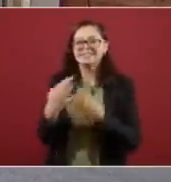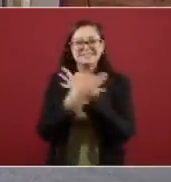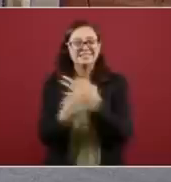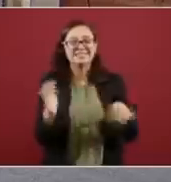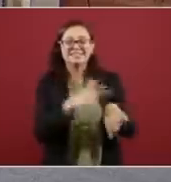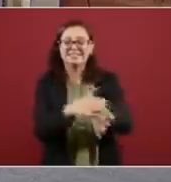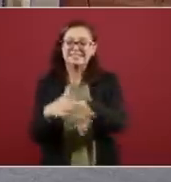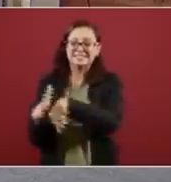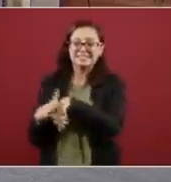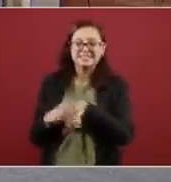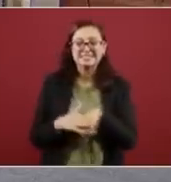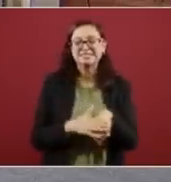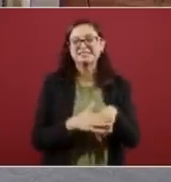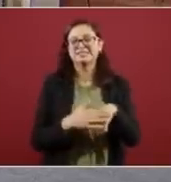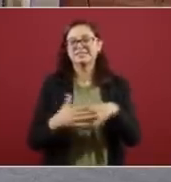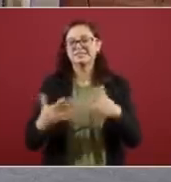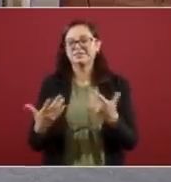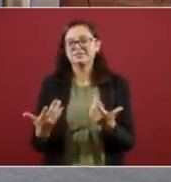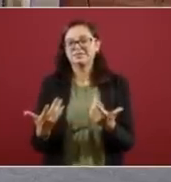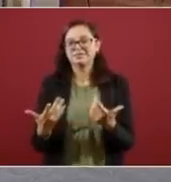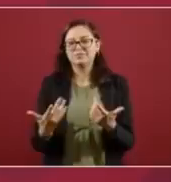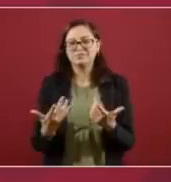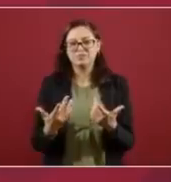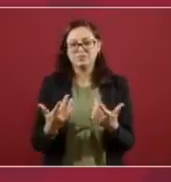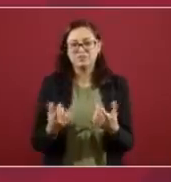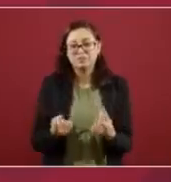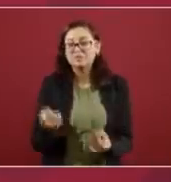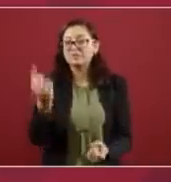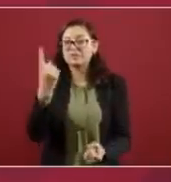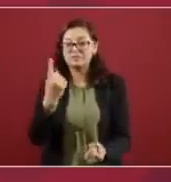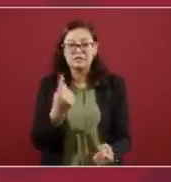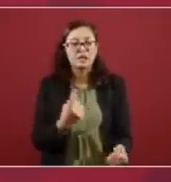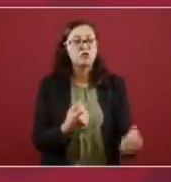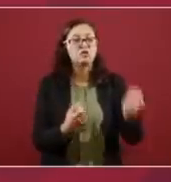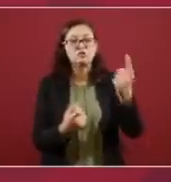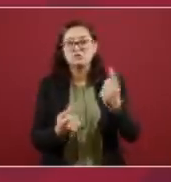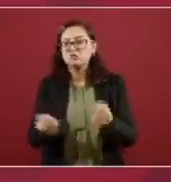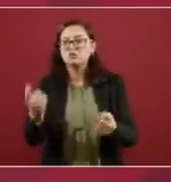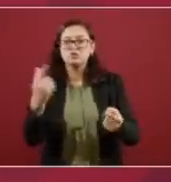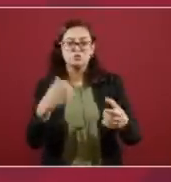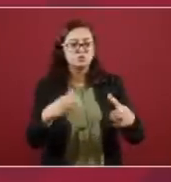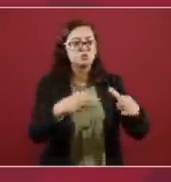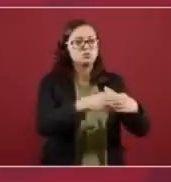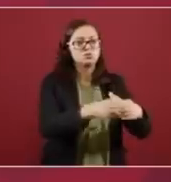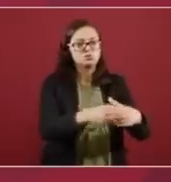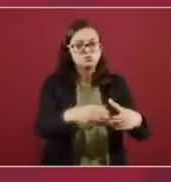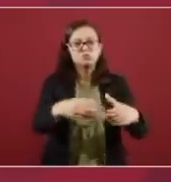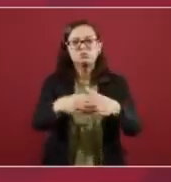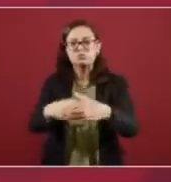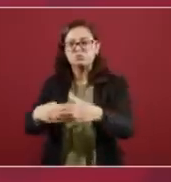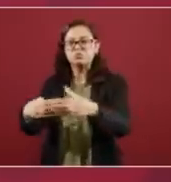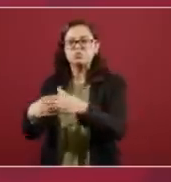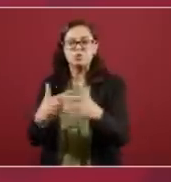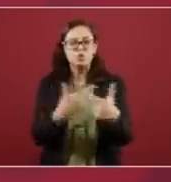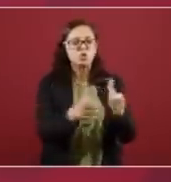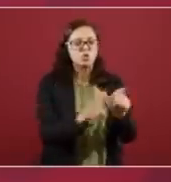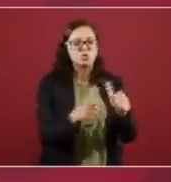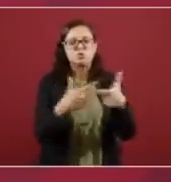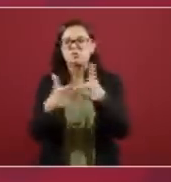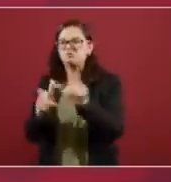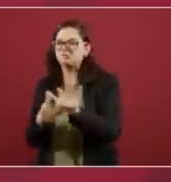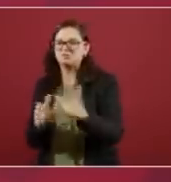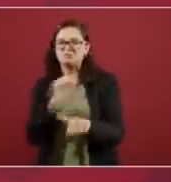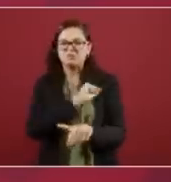quedado en bandas que saltaban tenía mucha inestabilidad en el